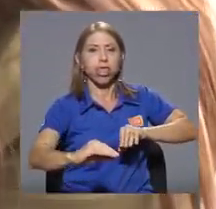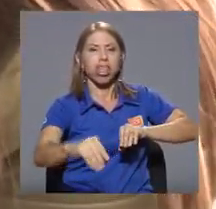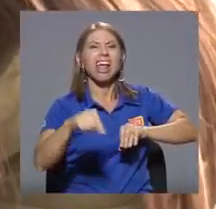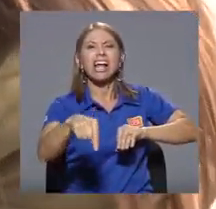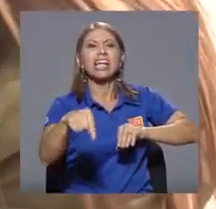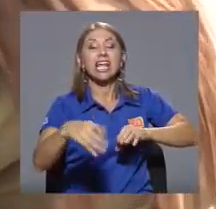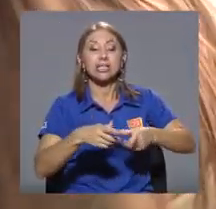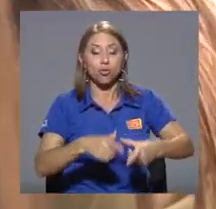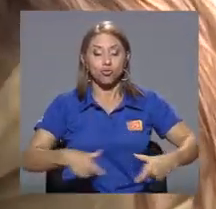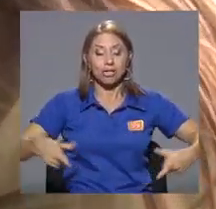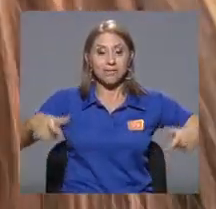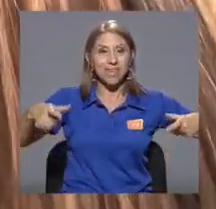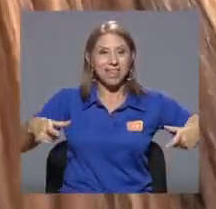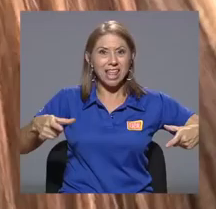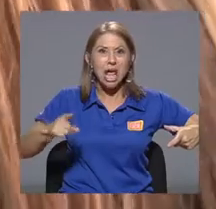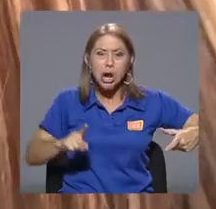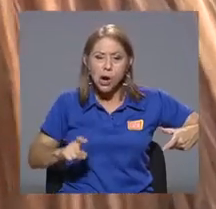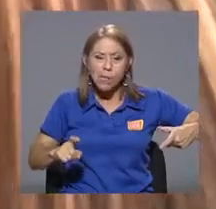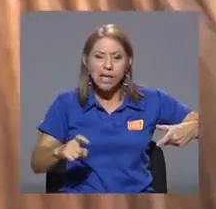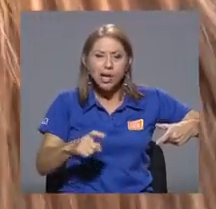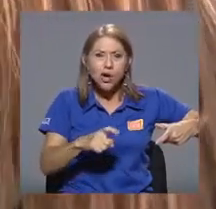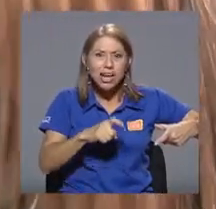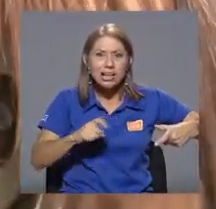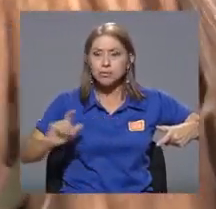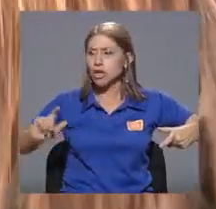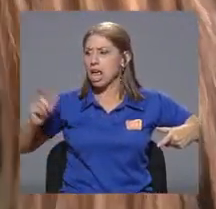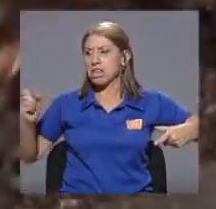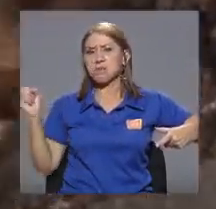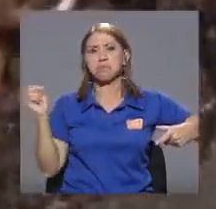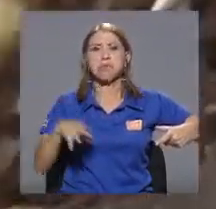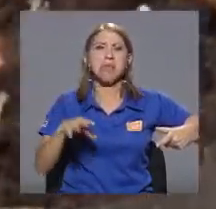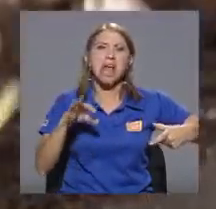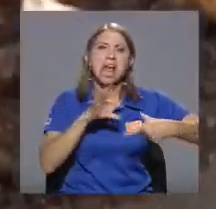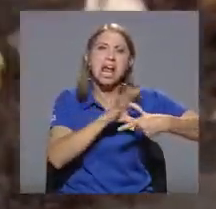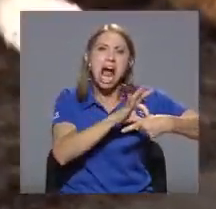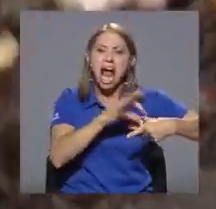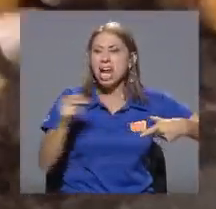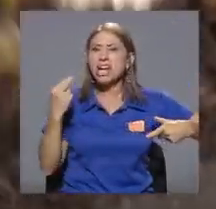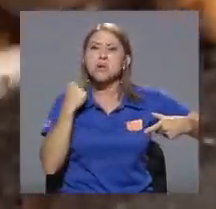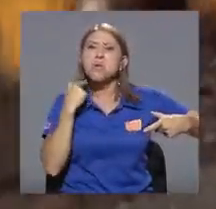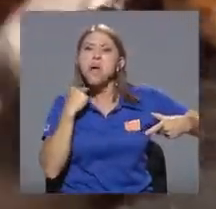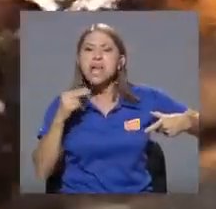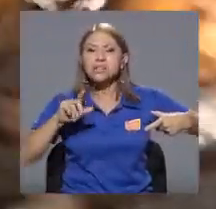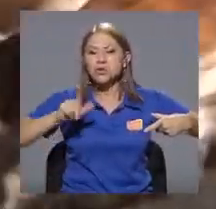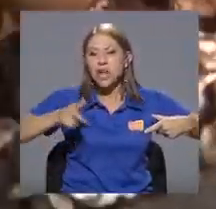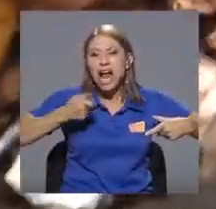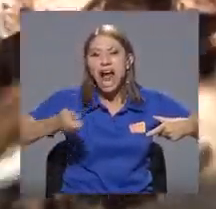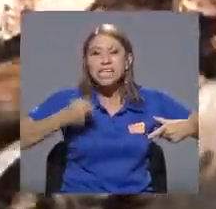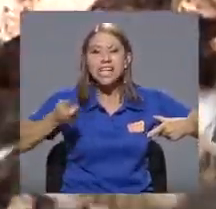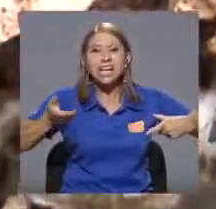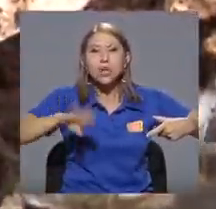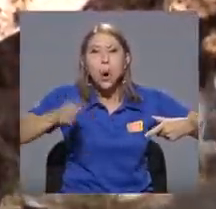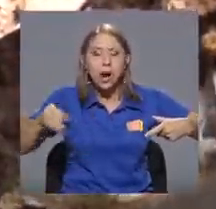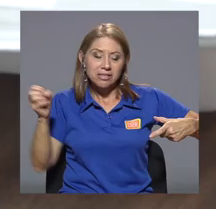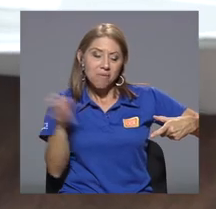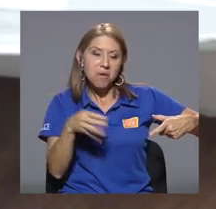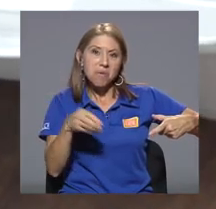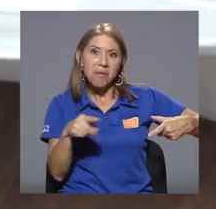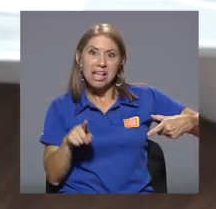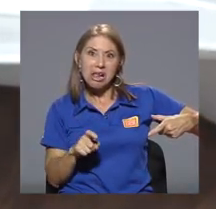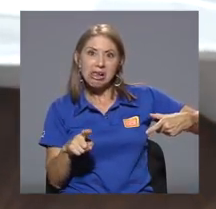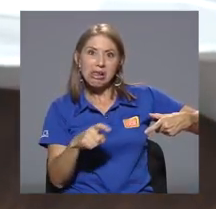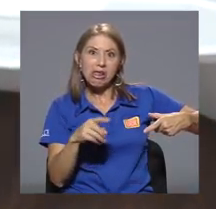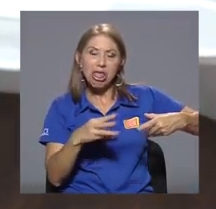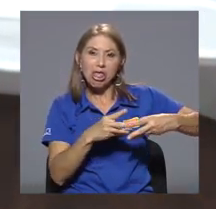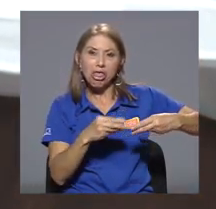un recipiente con microorganismos que desintegran los desechos colocados, como carne cocinada, huesos, cáscaras y hojas de tamal. De igual